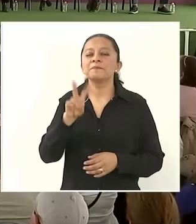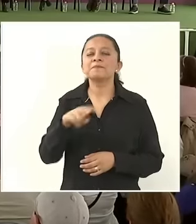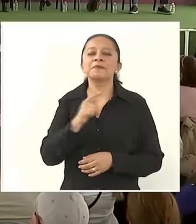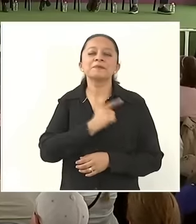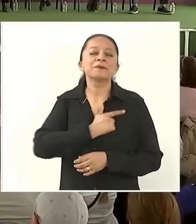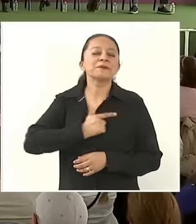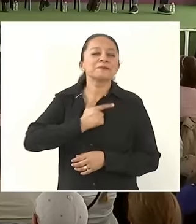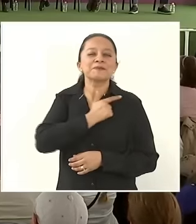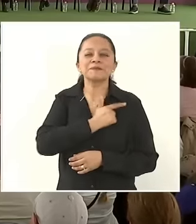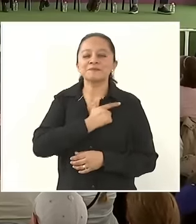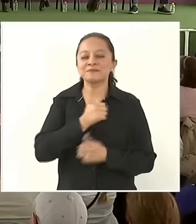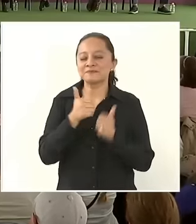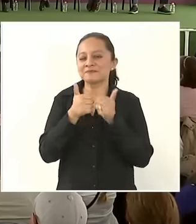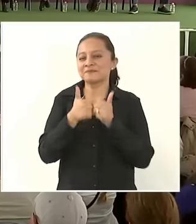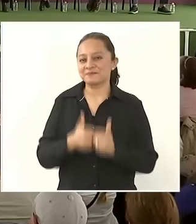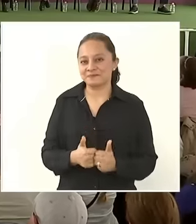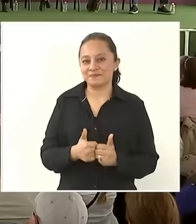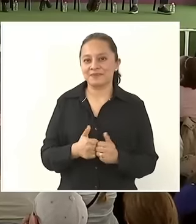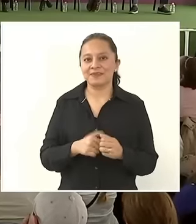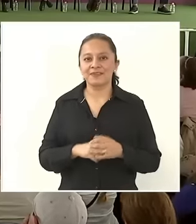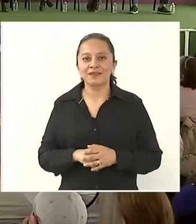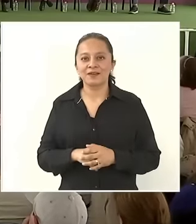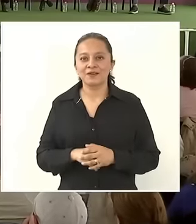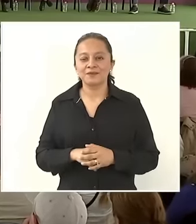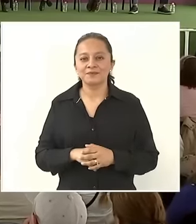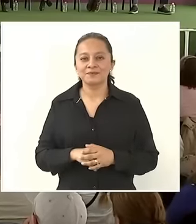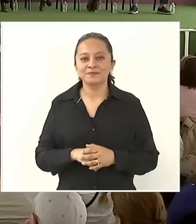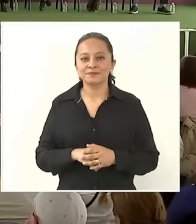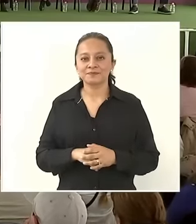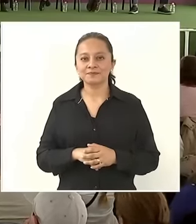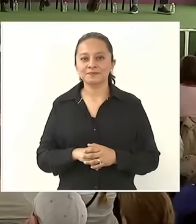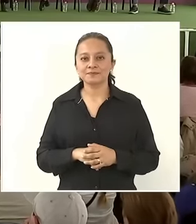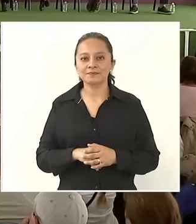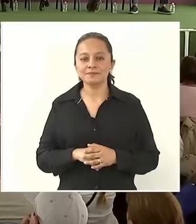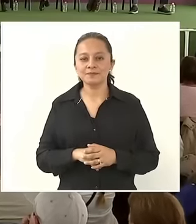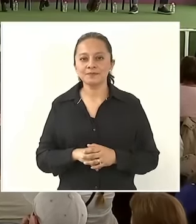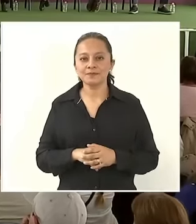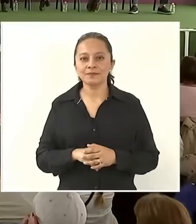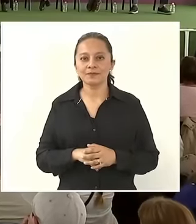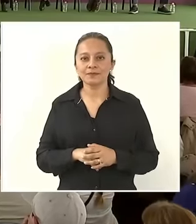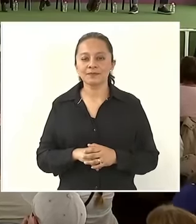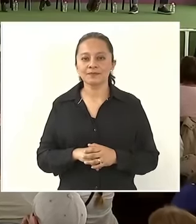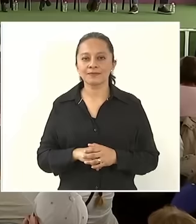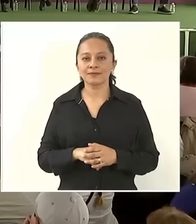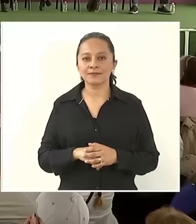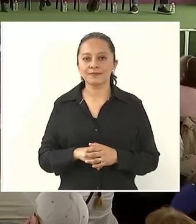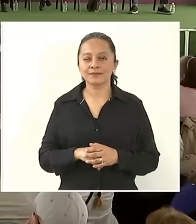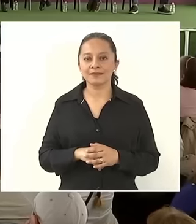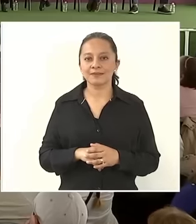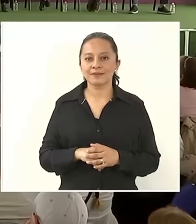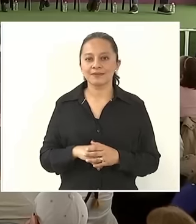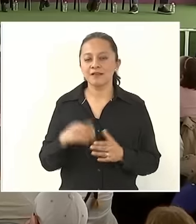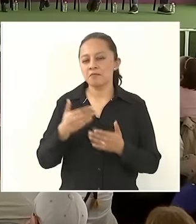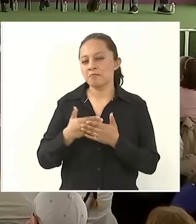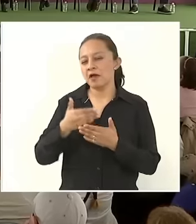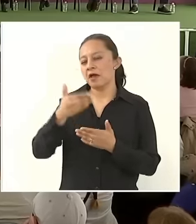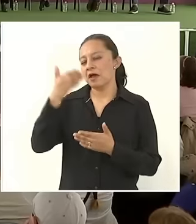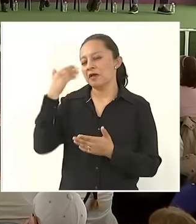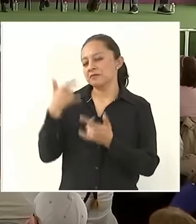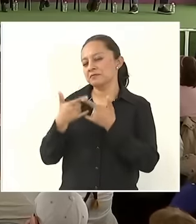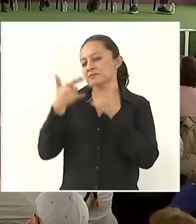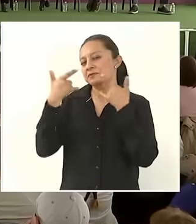gusto estar con ustedes. Hoy tuve el privilegio de estar en el lugar donde la